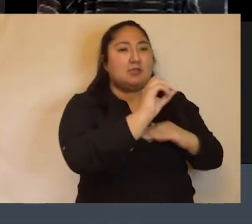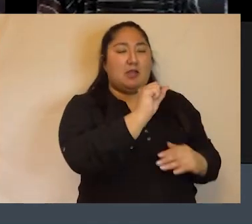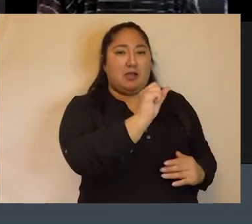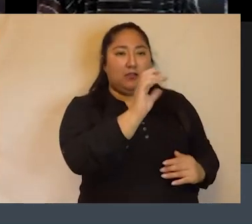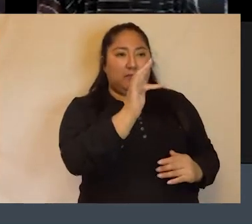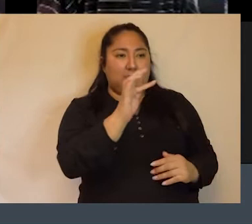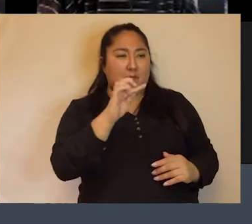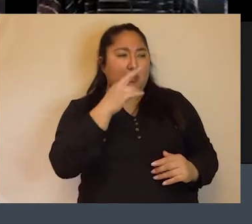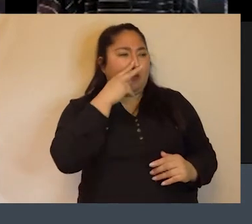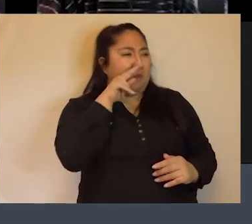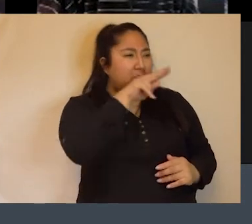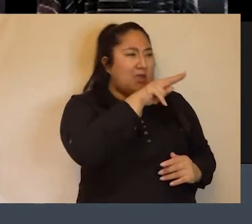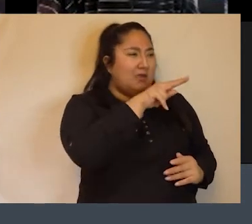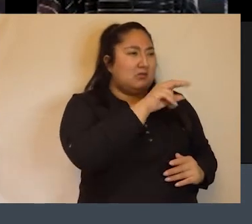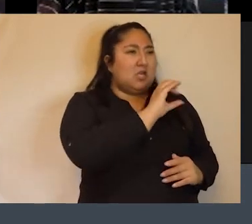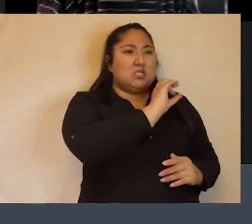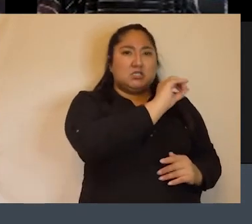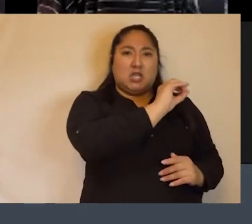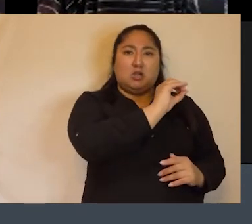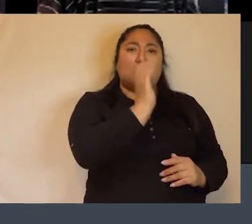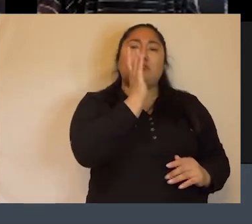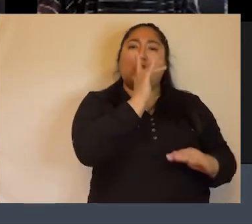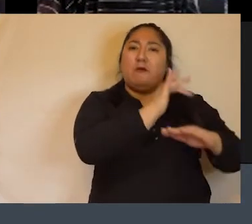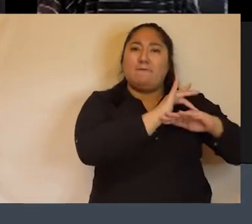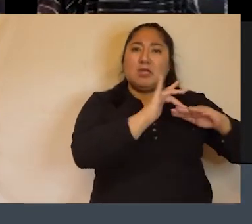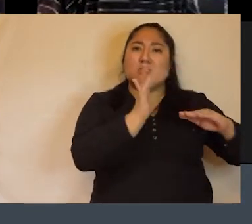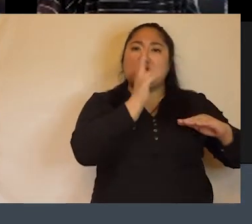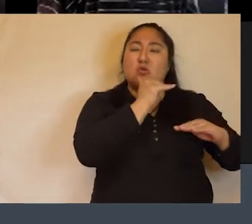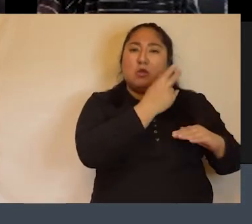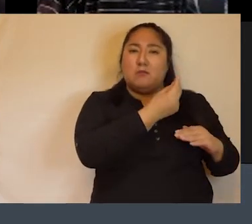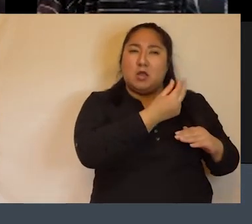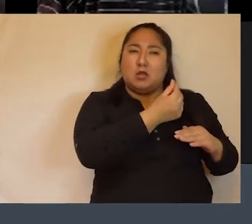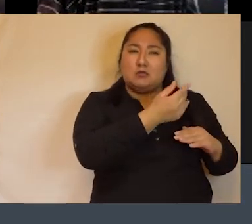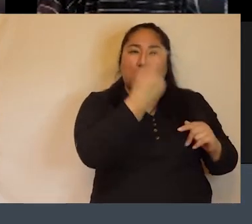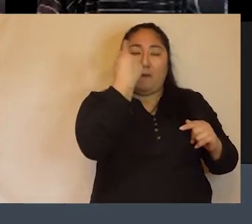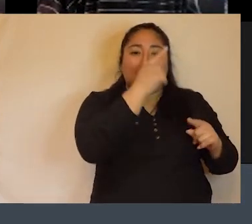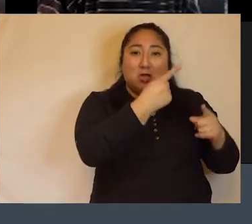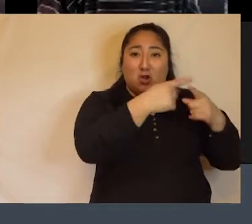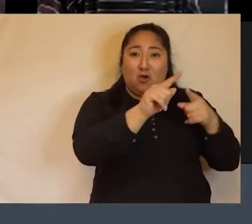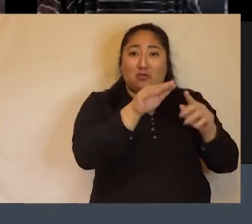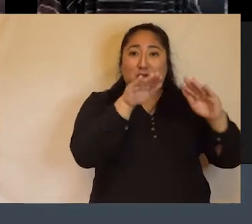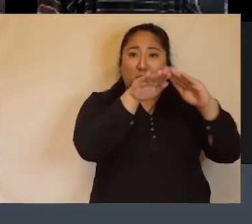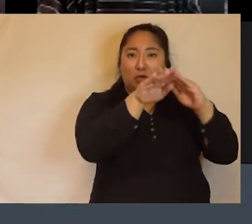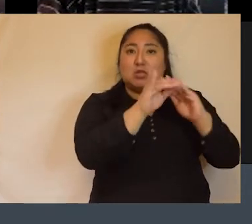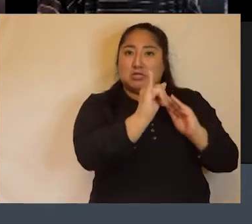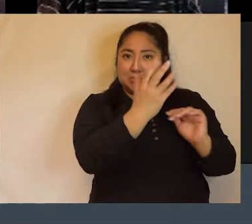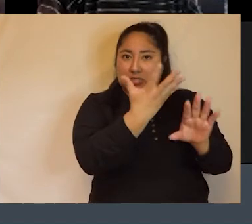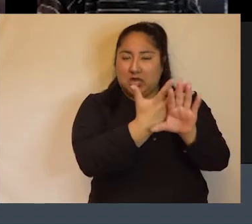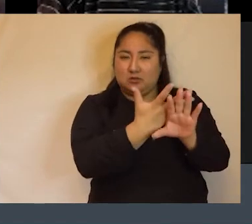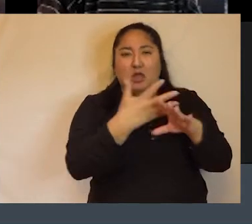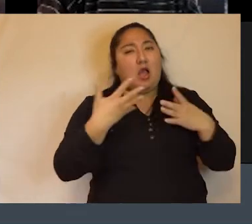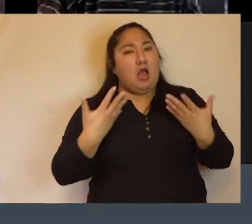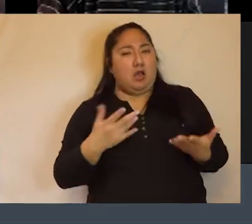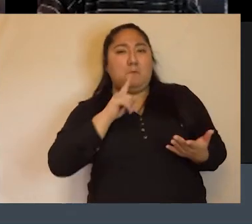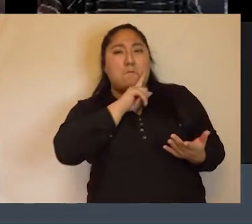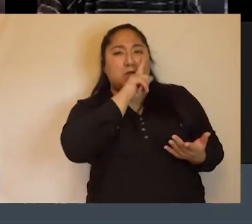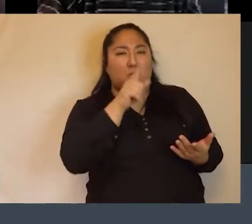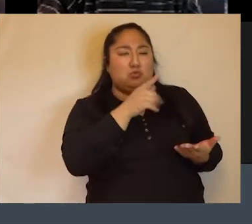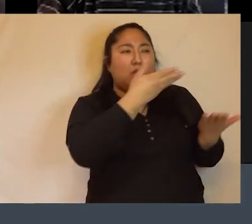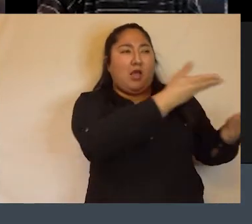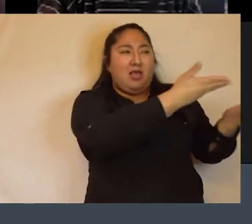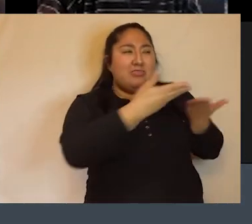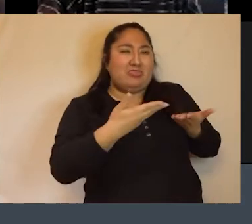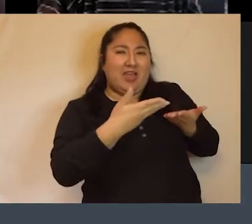cuentas van a encontrar que tienen un saldo cero. Entonces la pregunta es, ¿les van a dar sobre el monto congelado